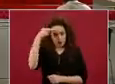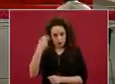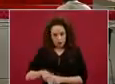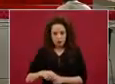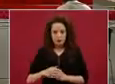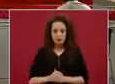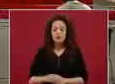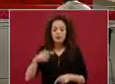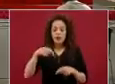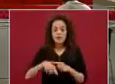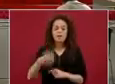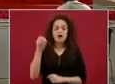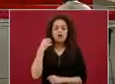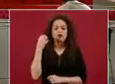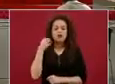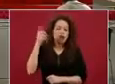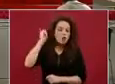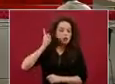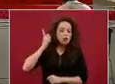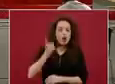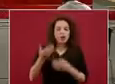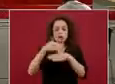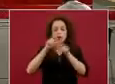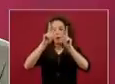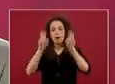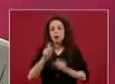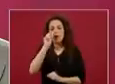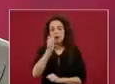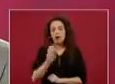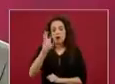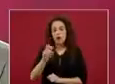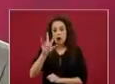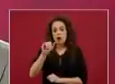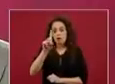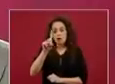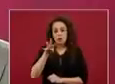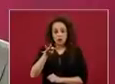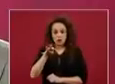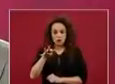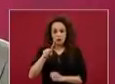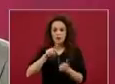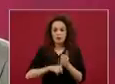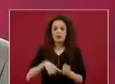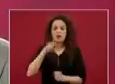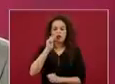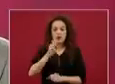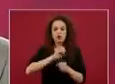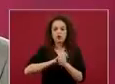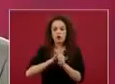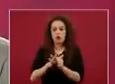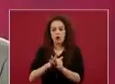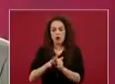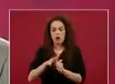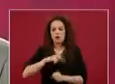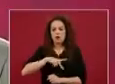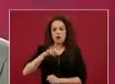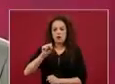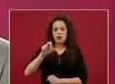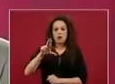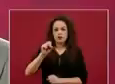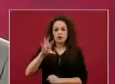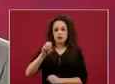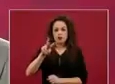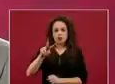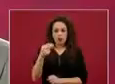diaria sobre COVID-19. COVID-19 es la pandemia causada por el coronavirus SARS-CoV-2. Hoy tenemos el